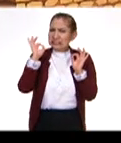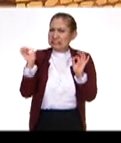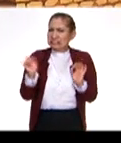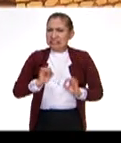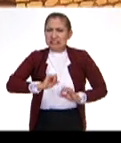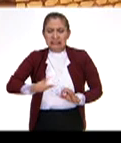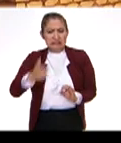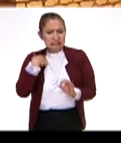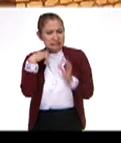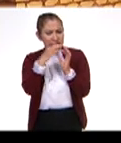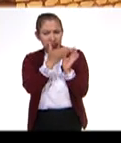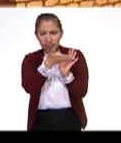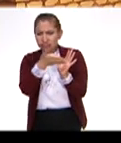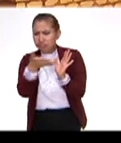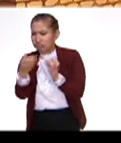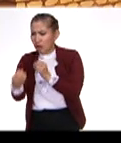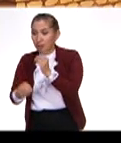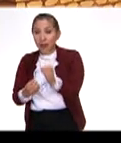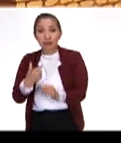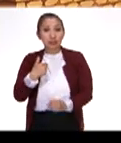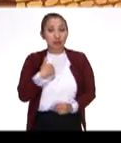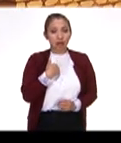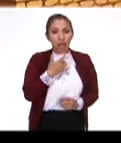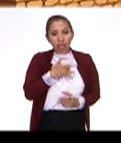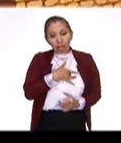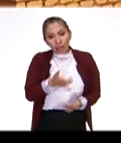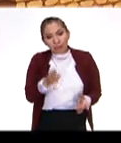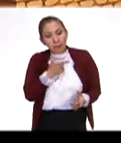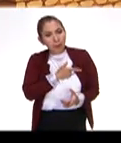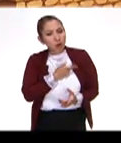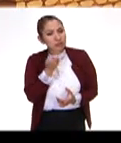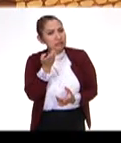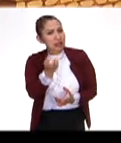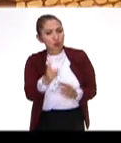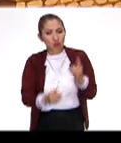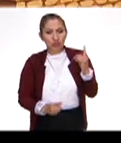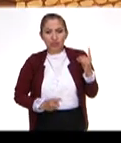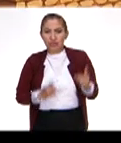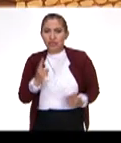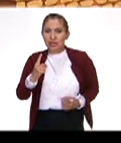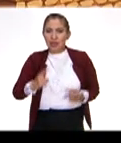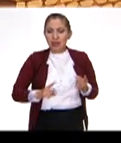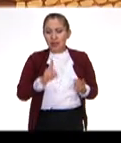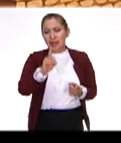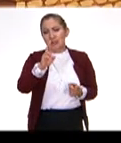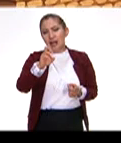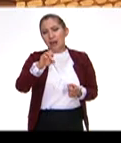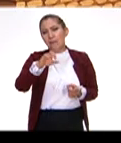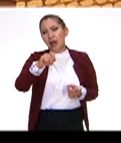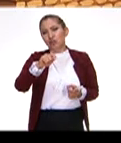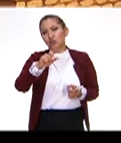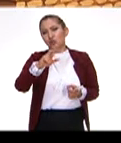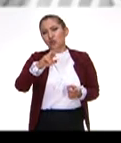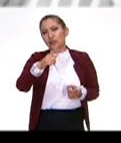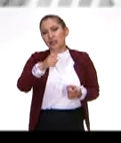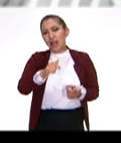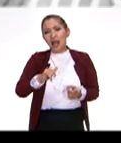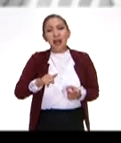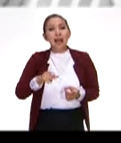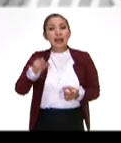magistral la plantean. Yo me enamoré para siempre de la dramaturgia, de Oscar